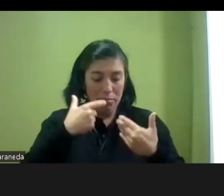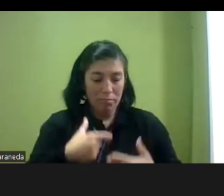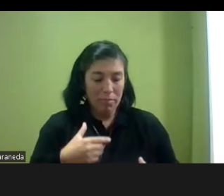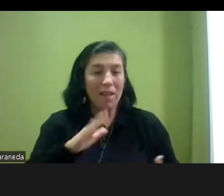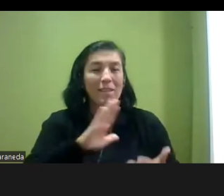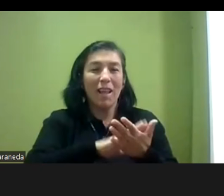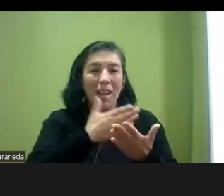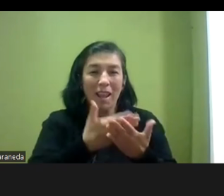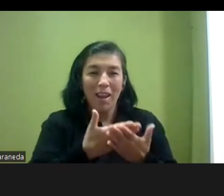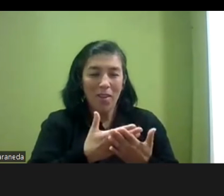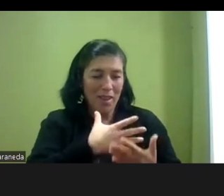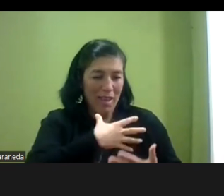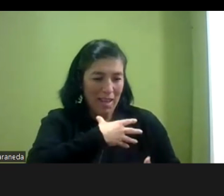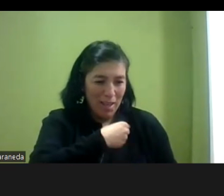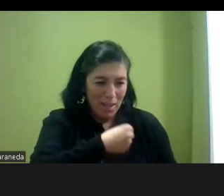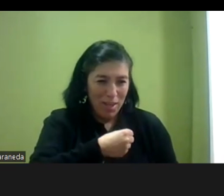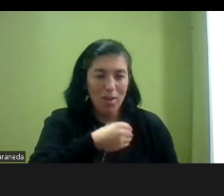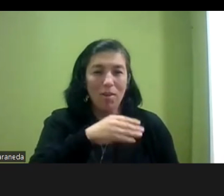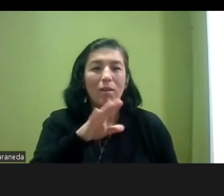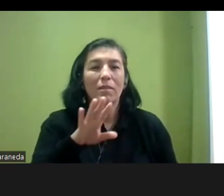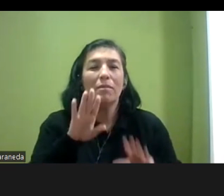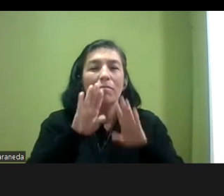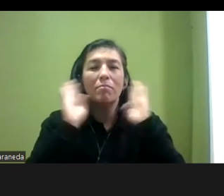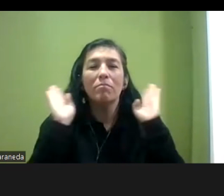descendencia, etcétera?